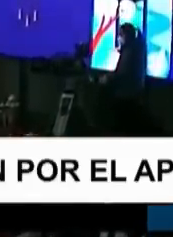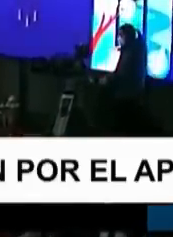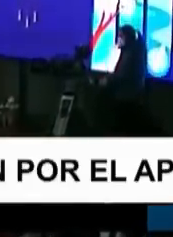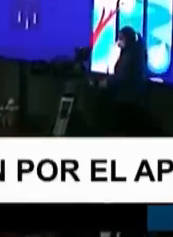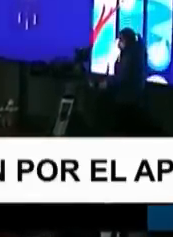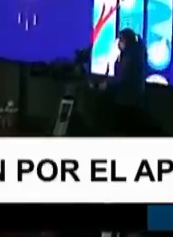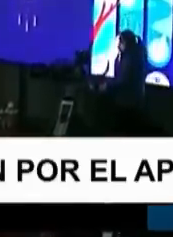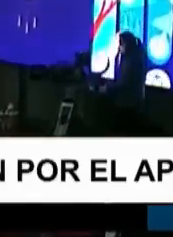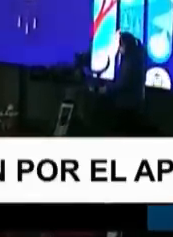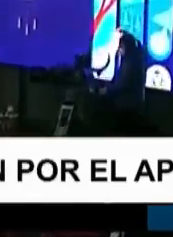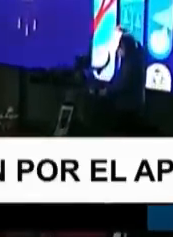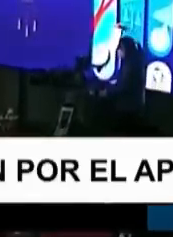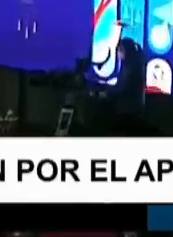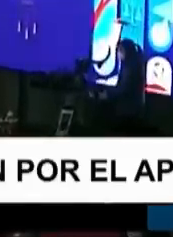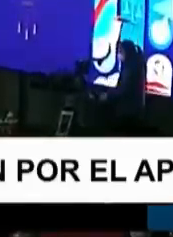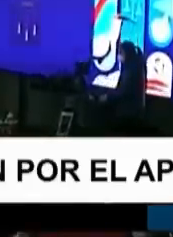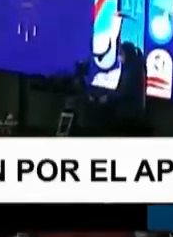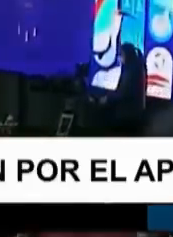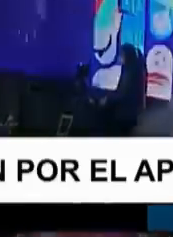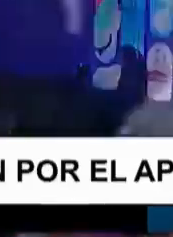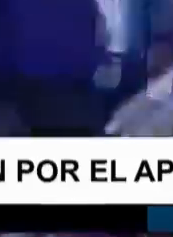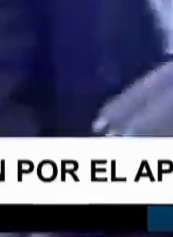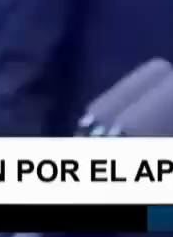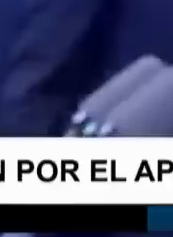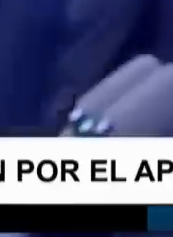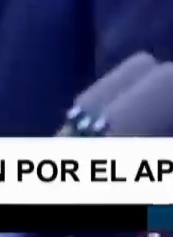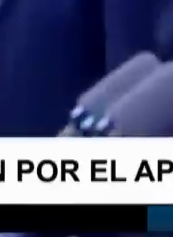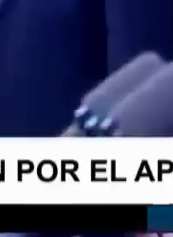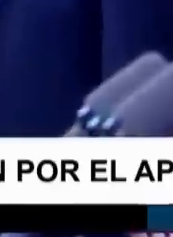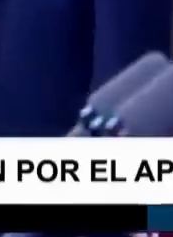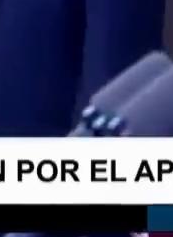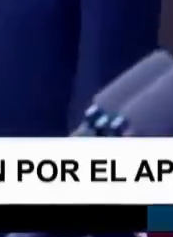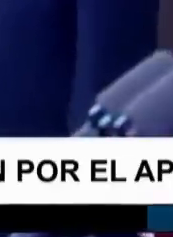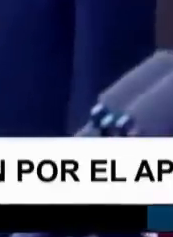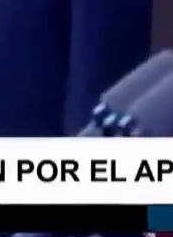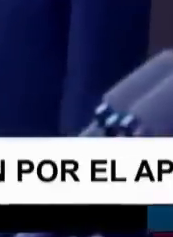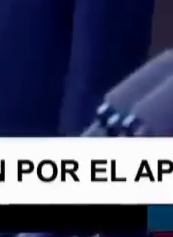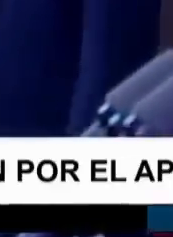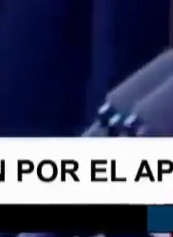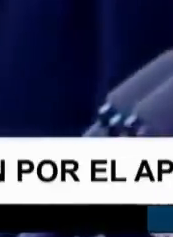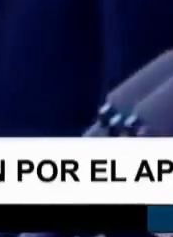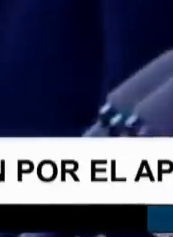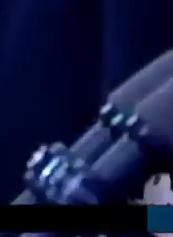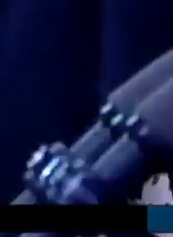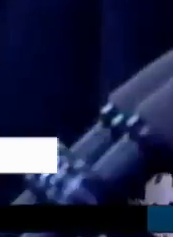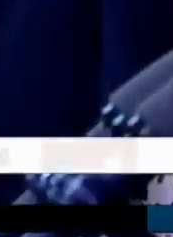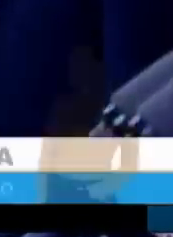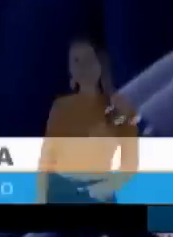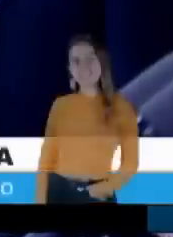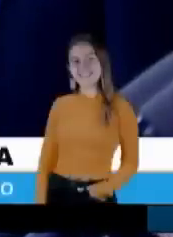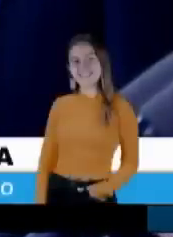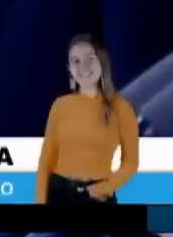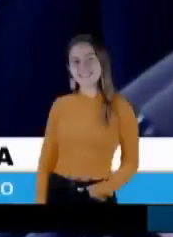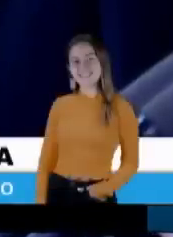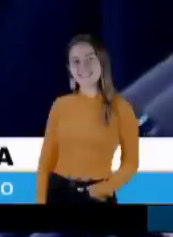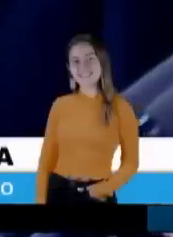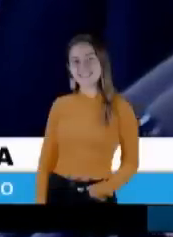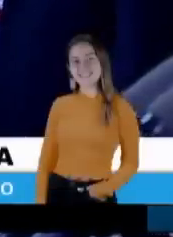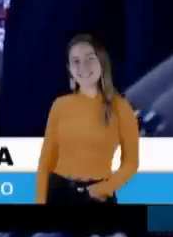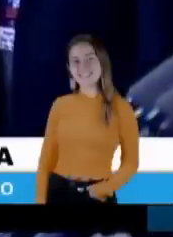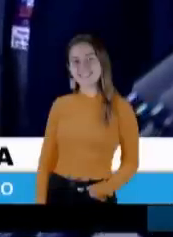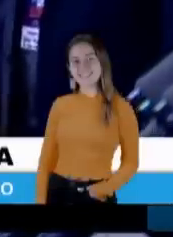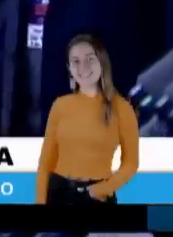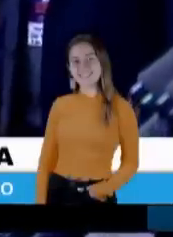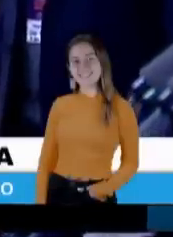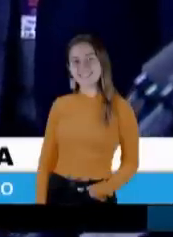en este momento no concuerda con la realidad que tienen todos los chilenos. Las conversaciones en la ex Nueva Mayoría,